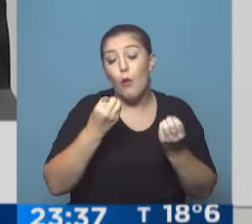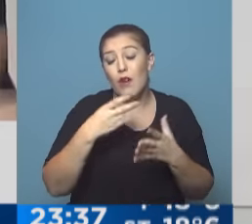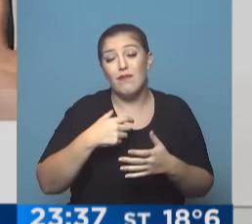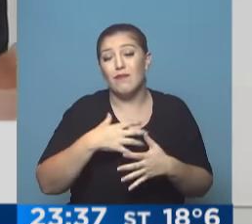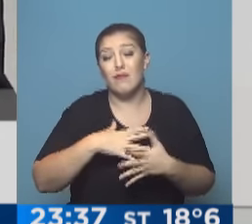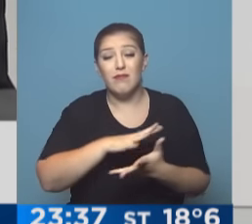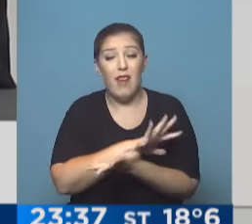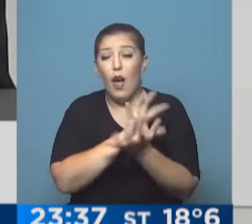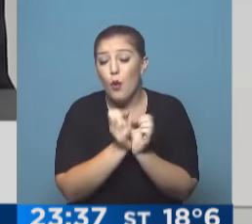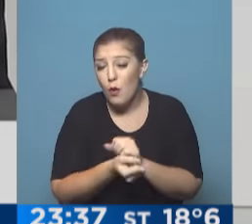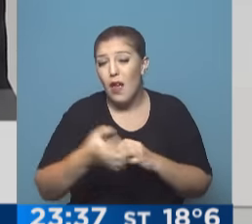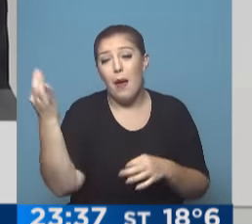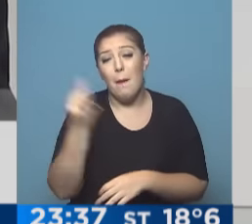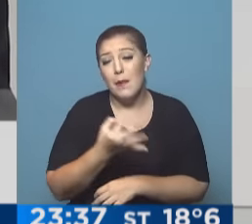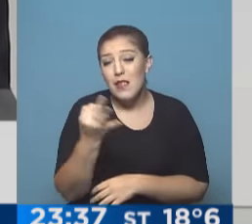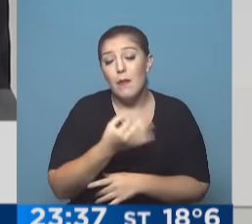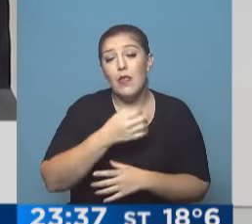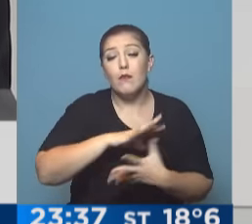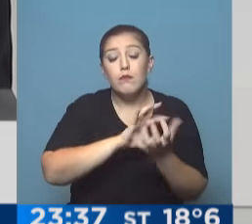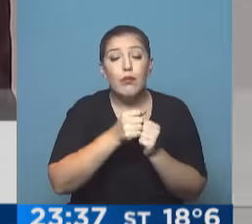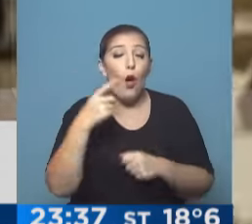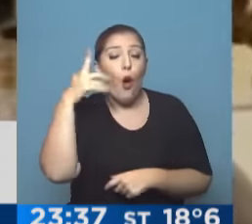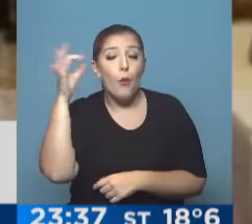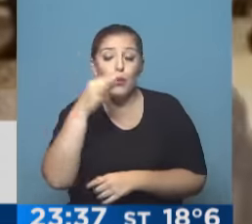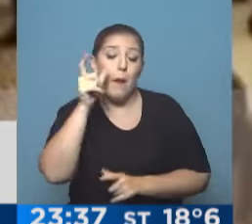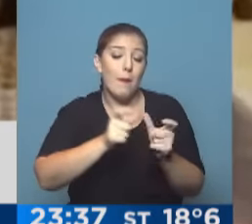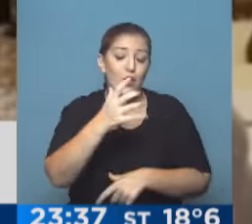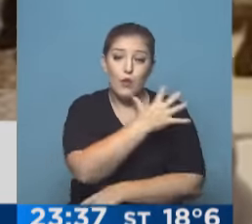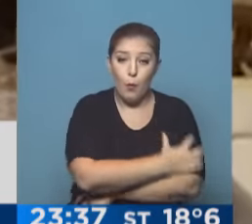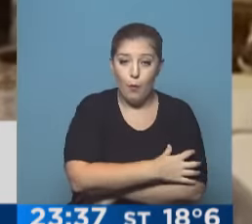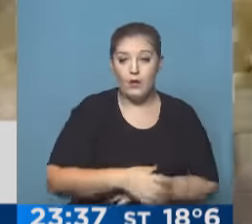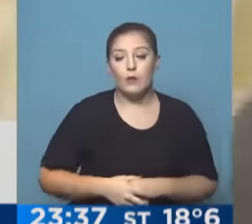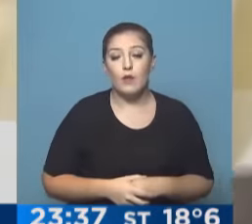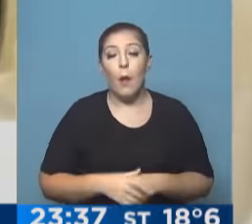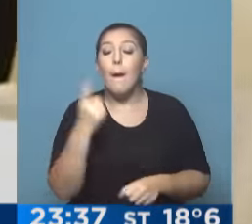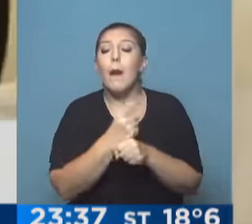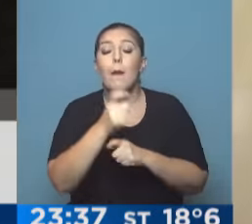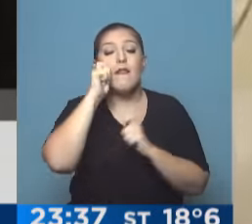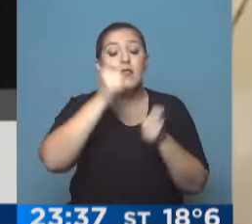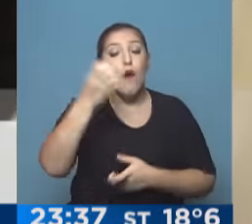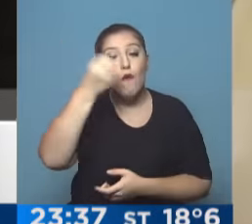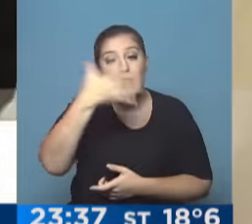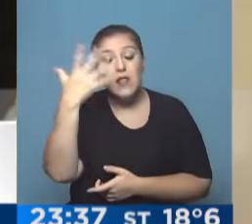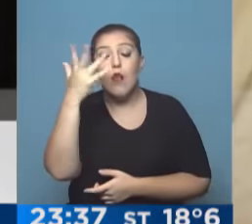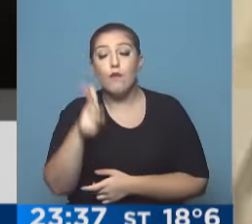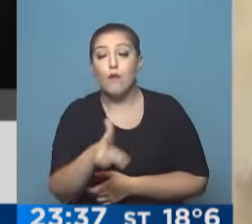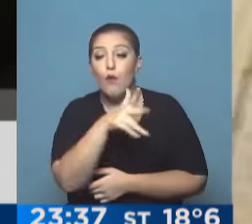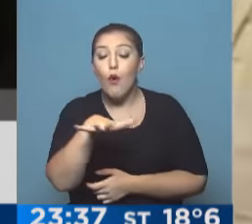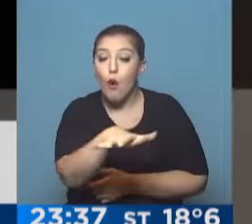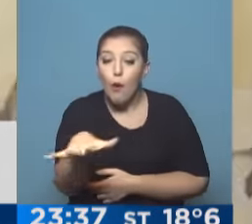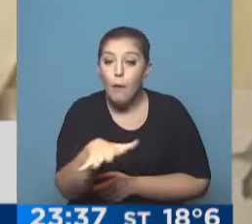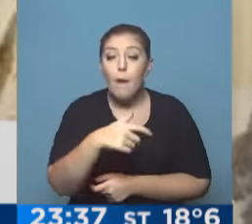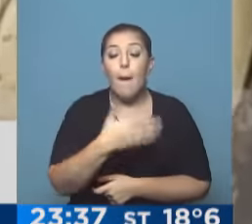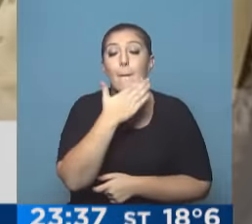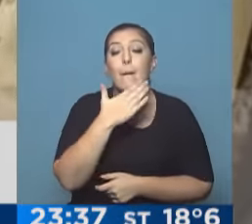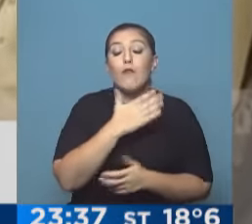daño especialmente destruyendo oportunidades para los que menos tienen la Roma el presidente Mauricio macri